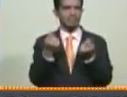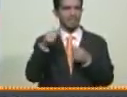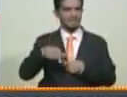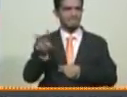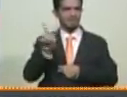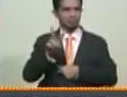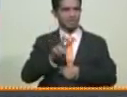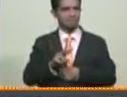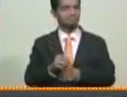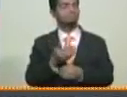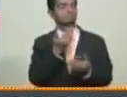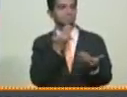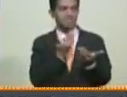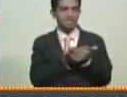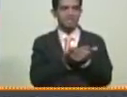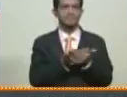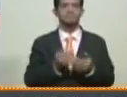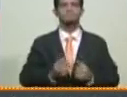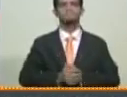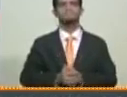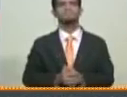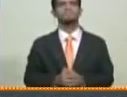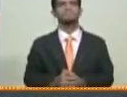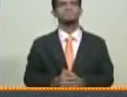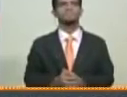Muchas gracias. Gracias. Mira,